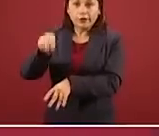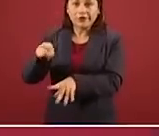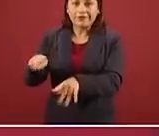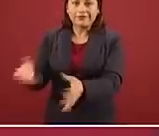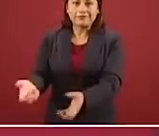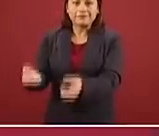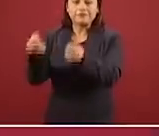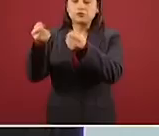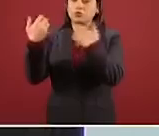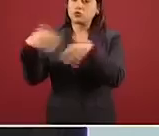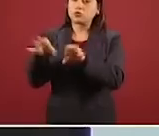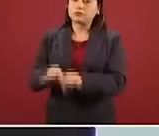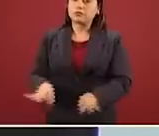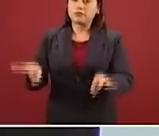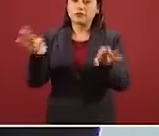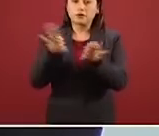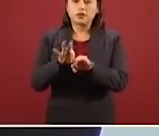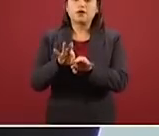para,